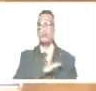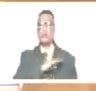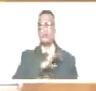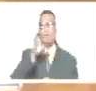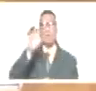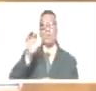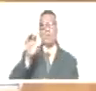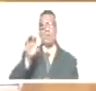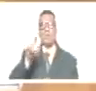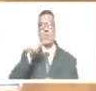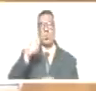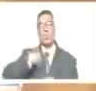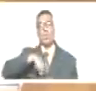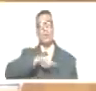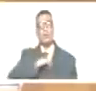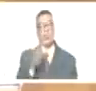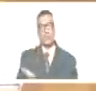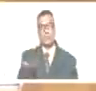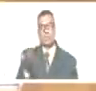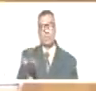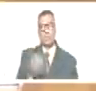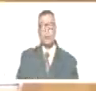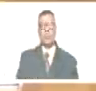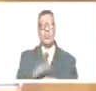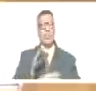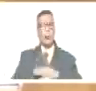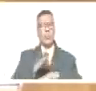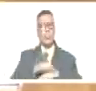importa a nosotros lo que ocurre acá.